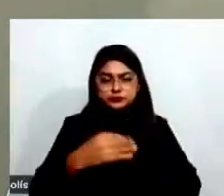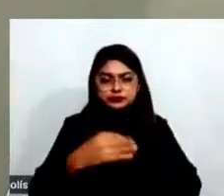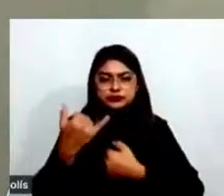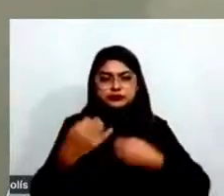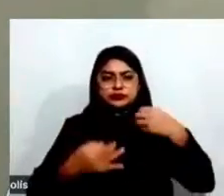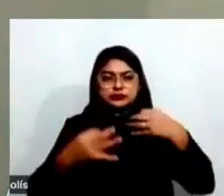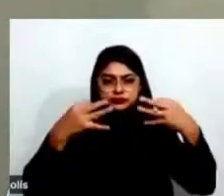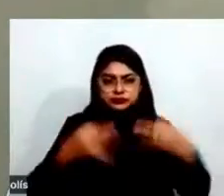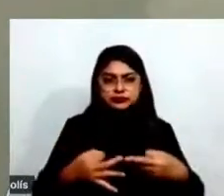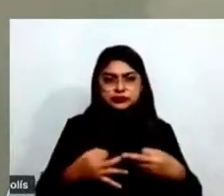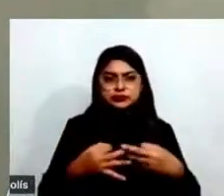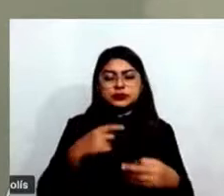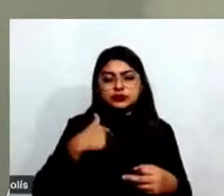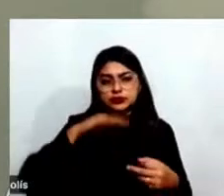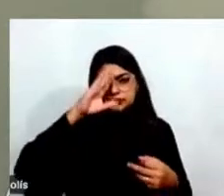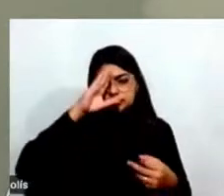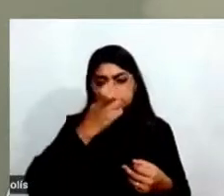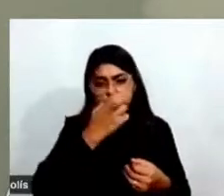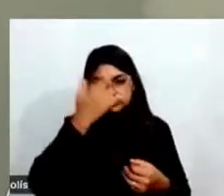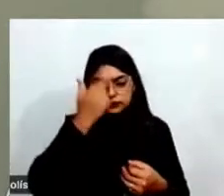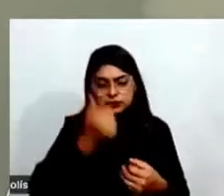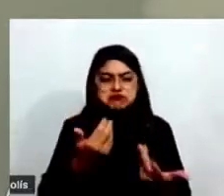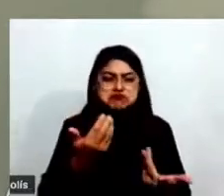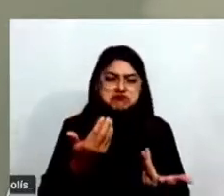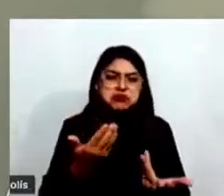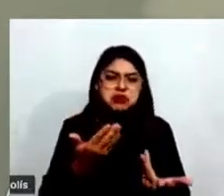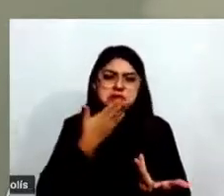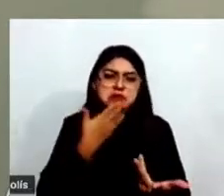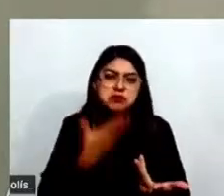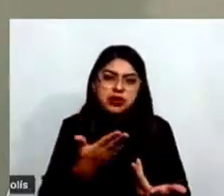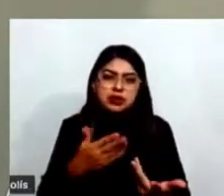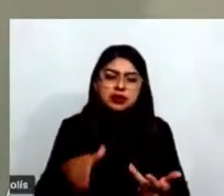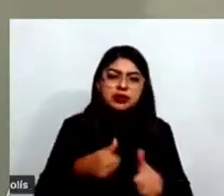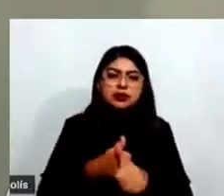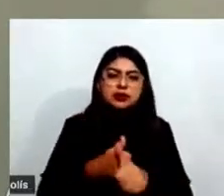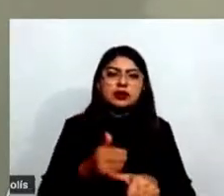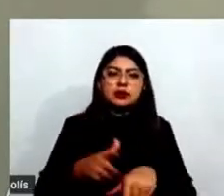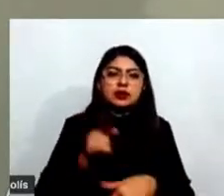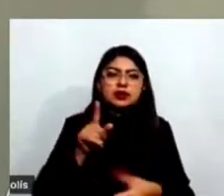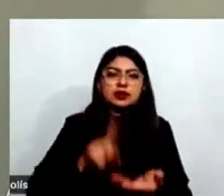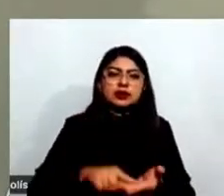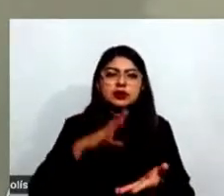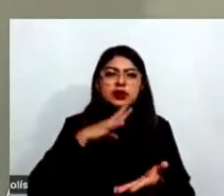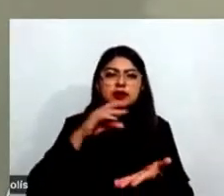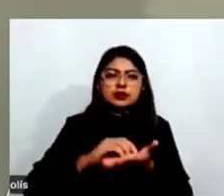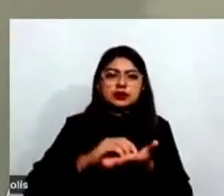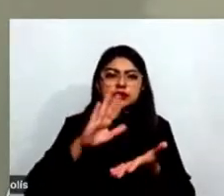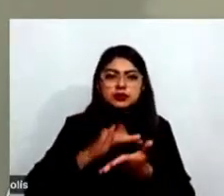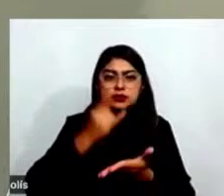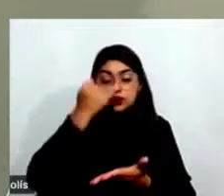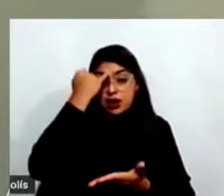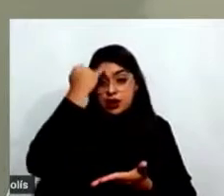justificado, porque precisamente está basado en esta misma idea de